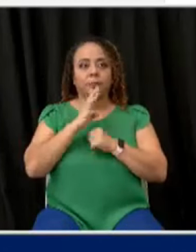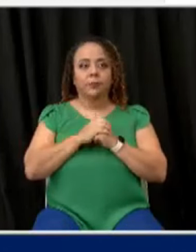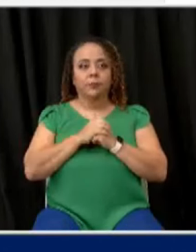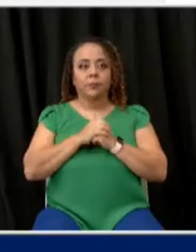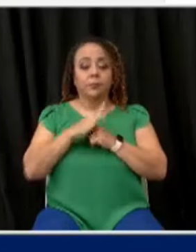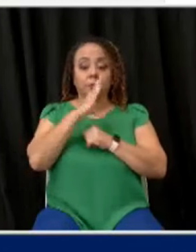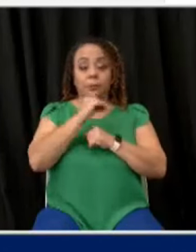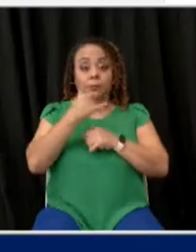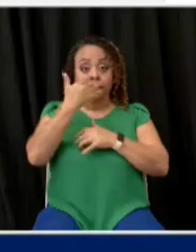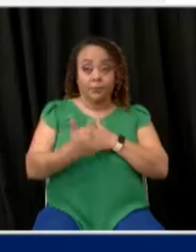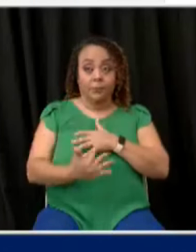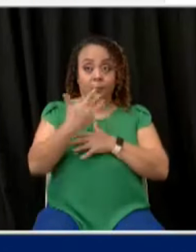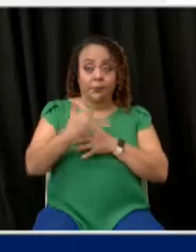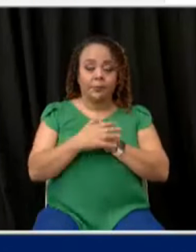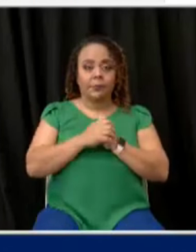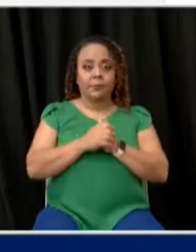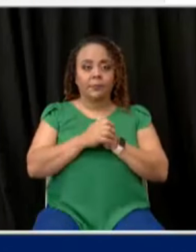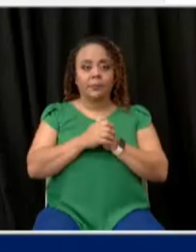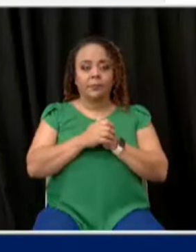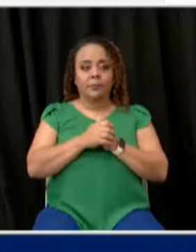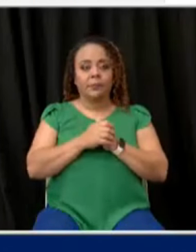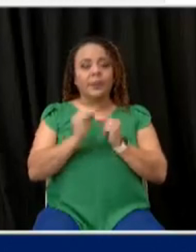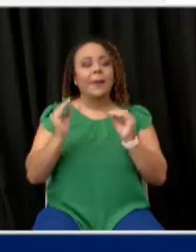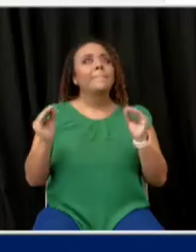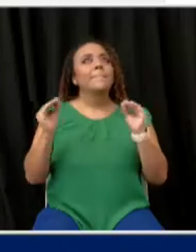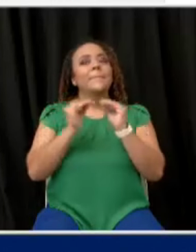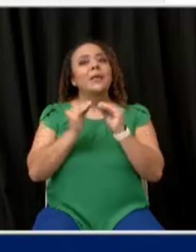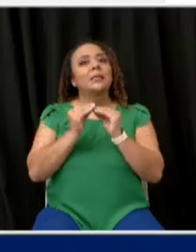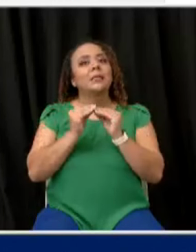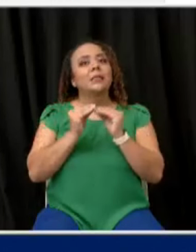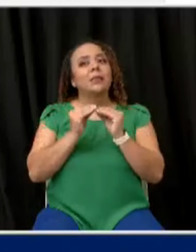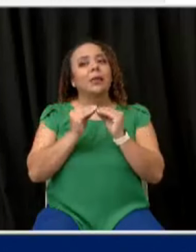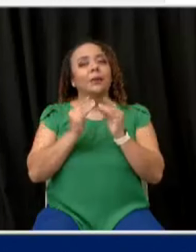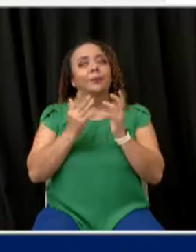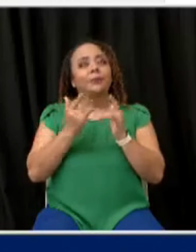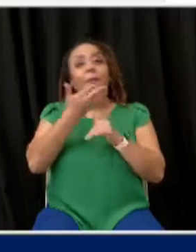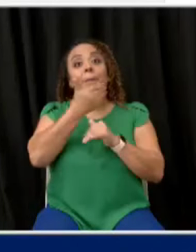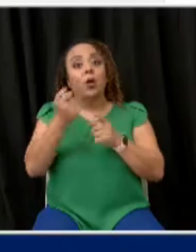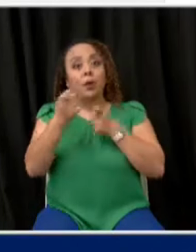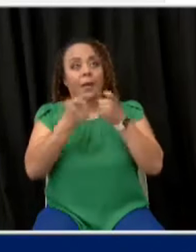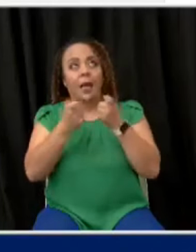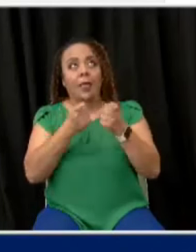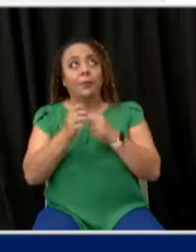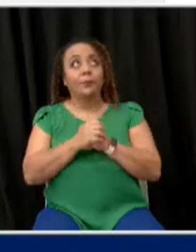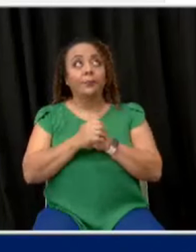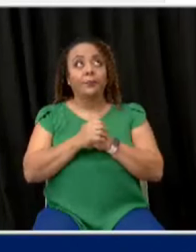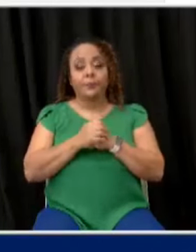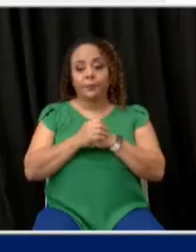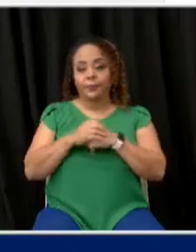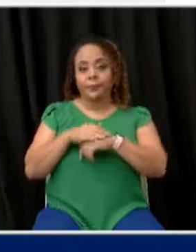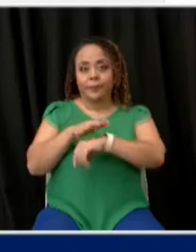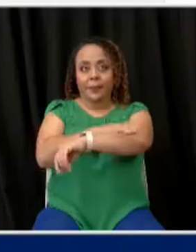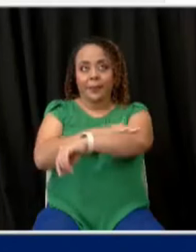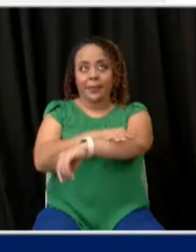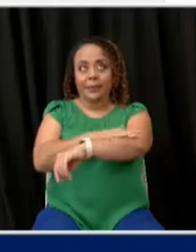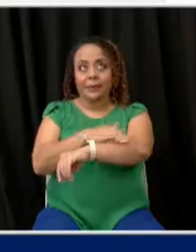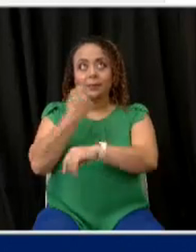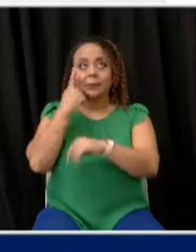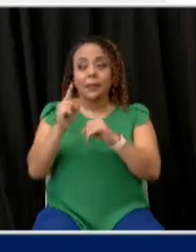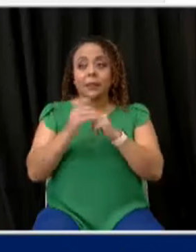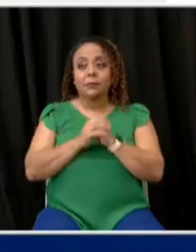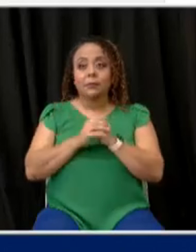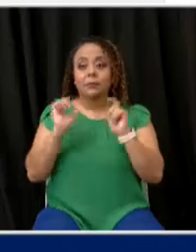Y el flujo sanguíneo es más óptimo, es mejor manejado en las pieles para